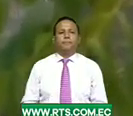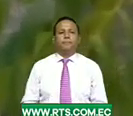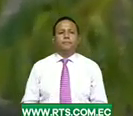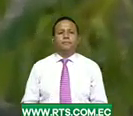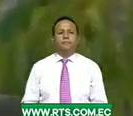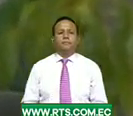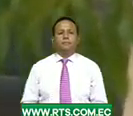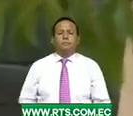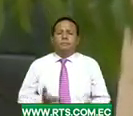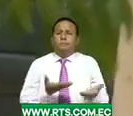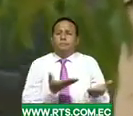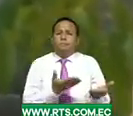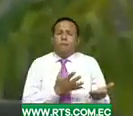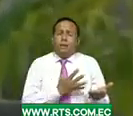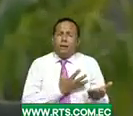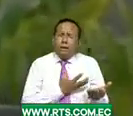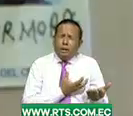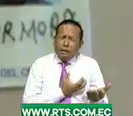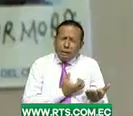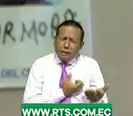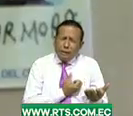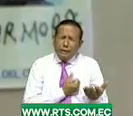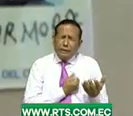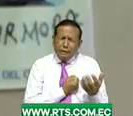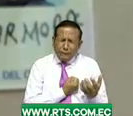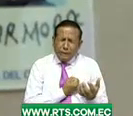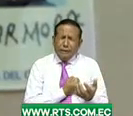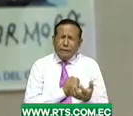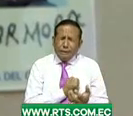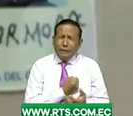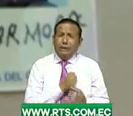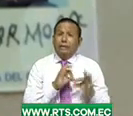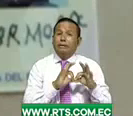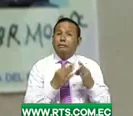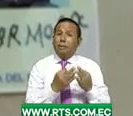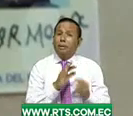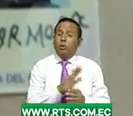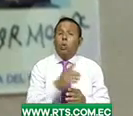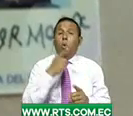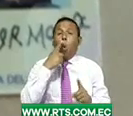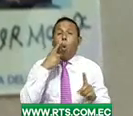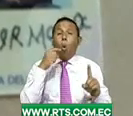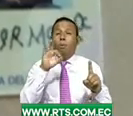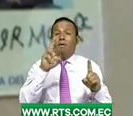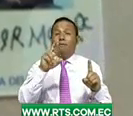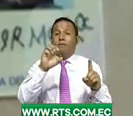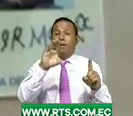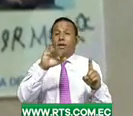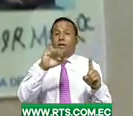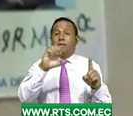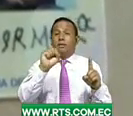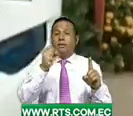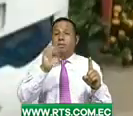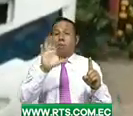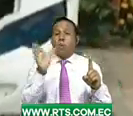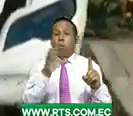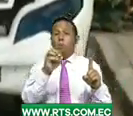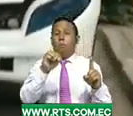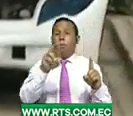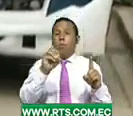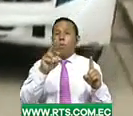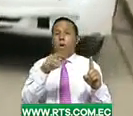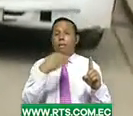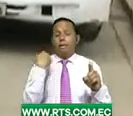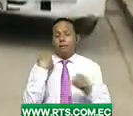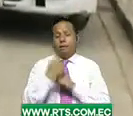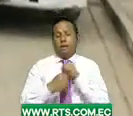El dolor se sentía en los rincones, de parte de los seres queridos de Francisco Mora, de 45 años, quien tomó un bus desde